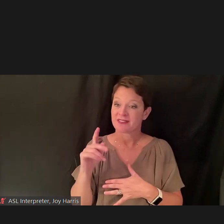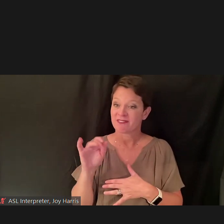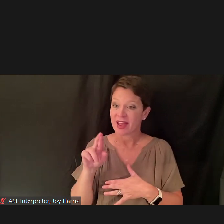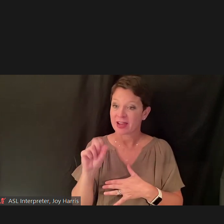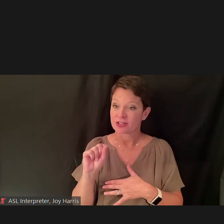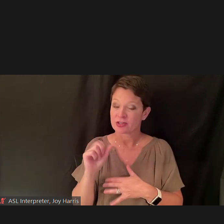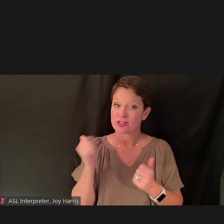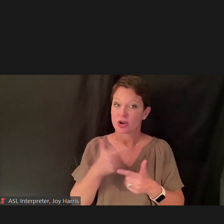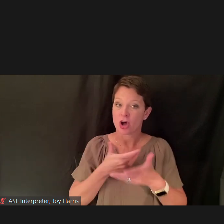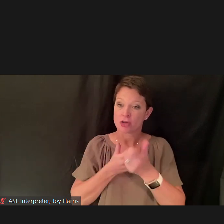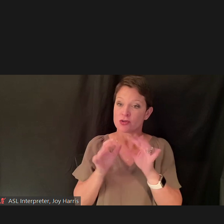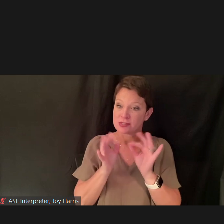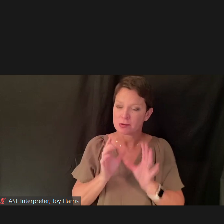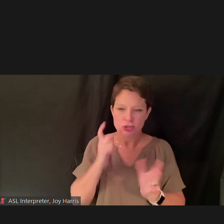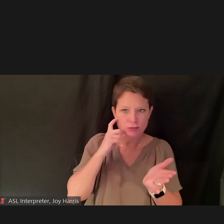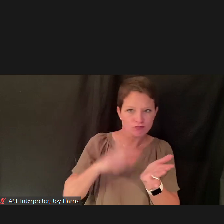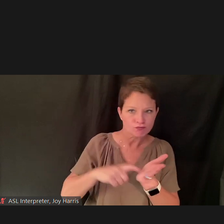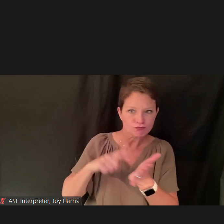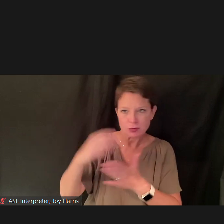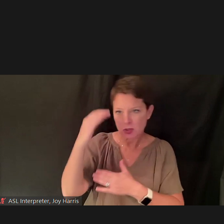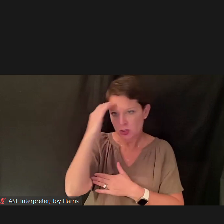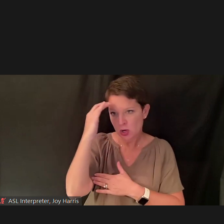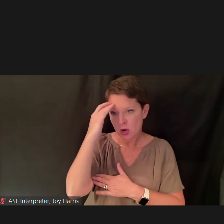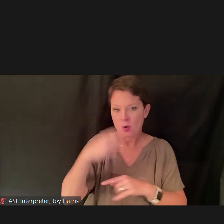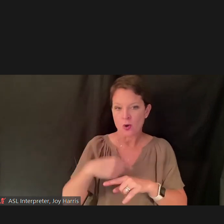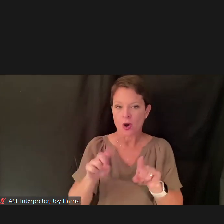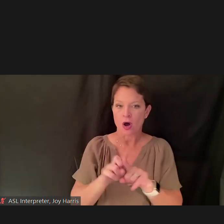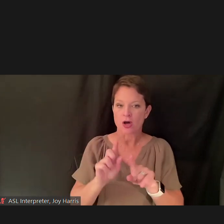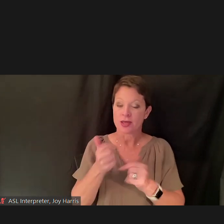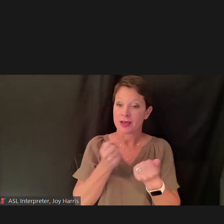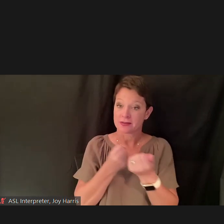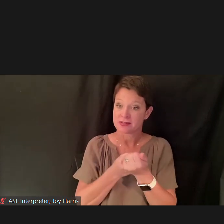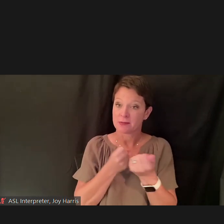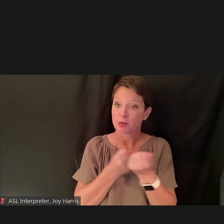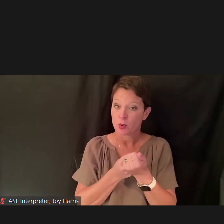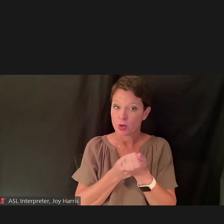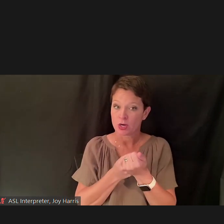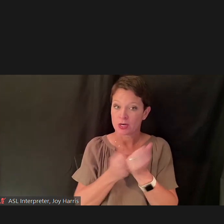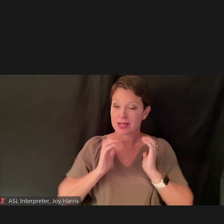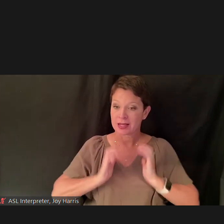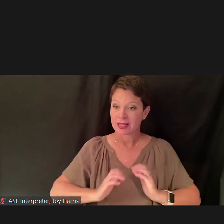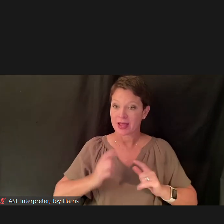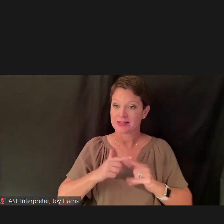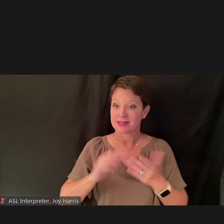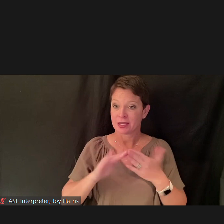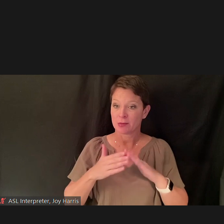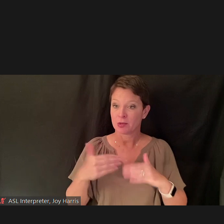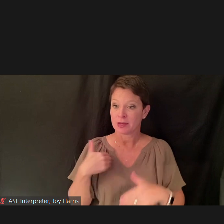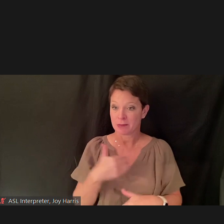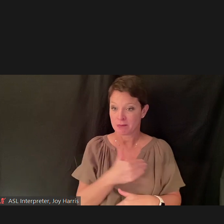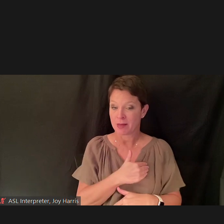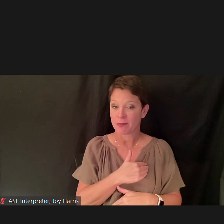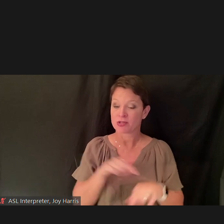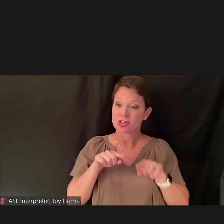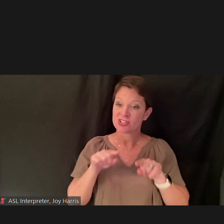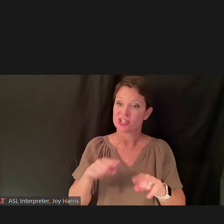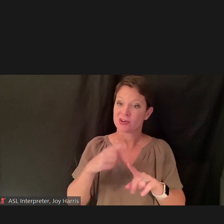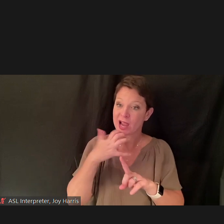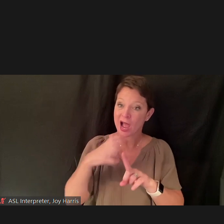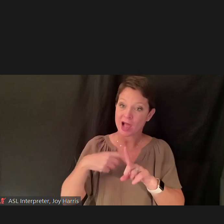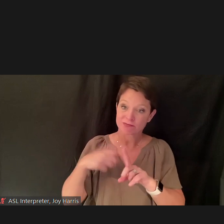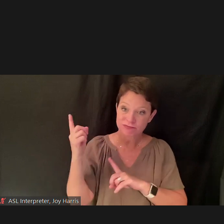salud information you should be crónicas, aware of, factores de and how riesgo, you can support cómo puede apoyar a your community clientes members in y tackling comunidades excessive